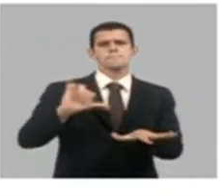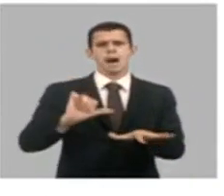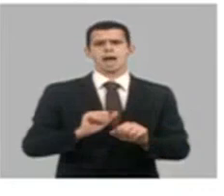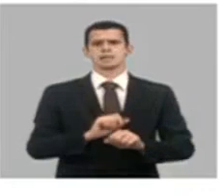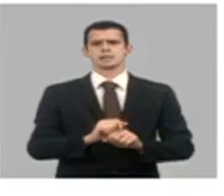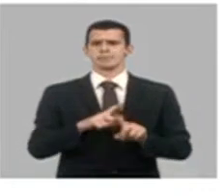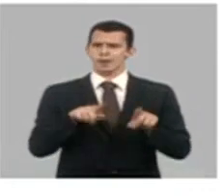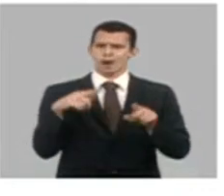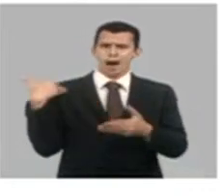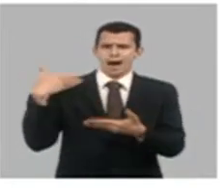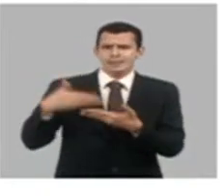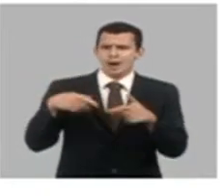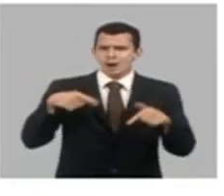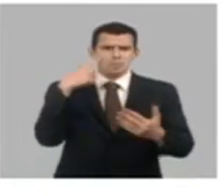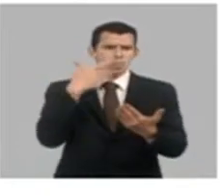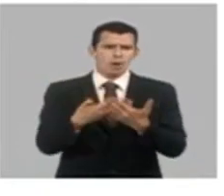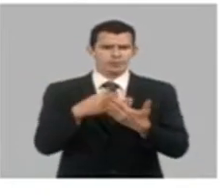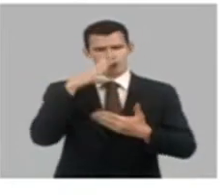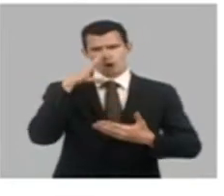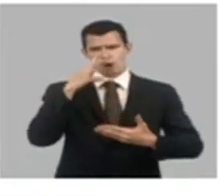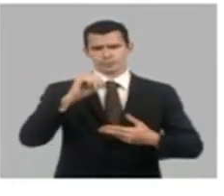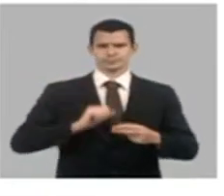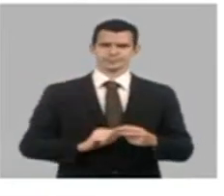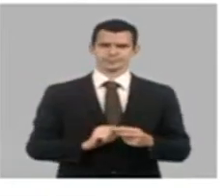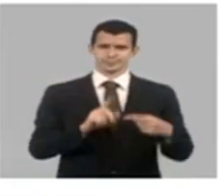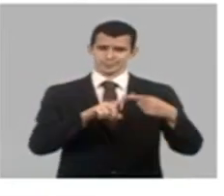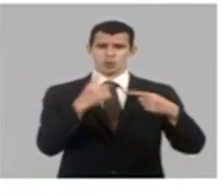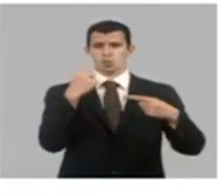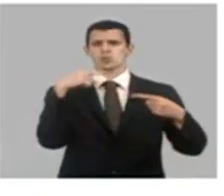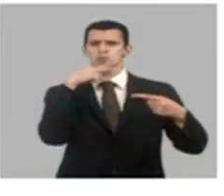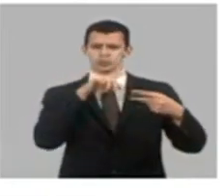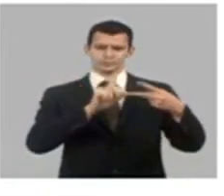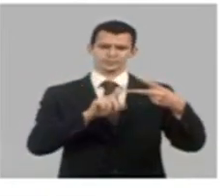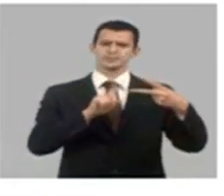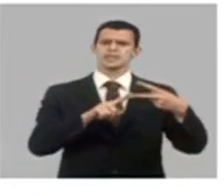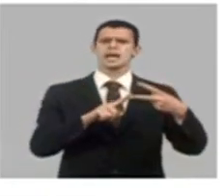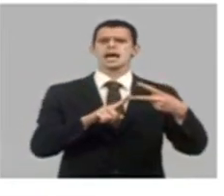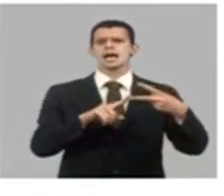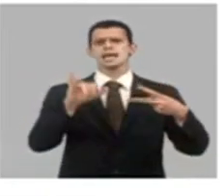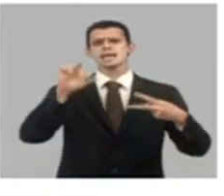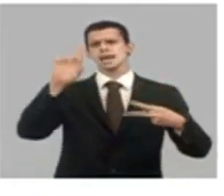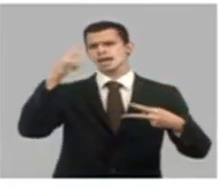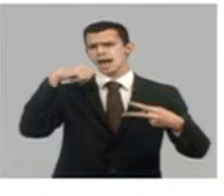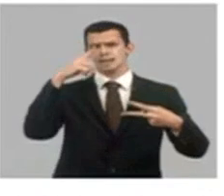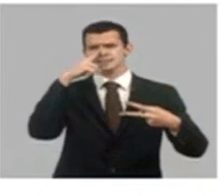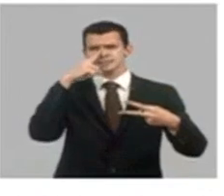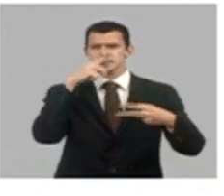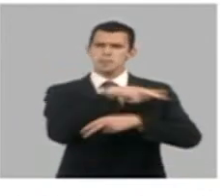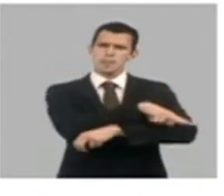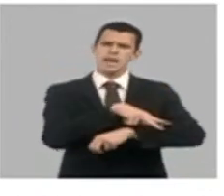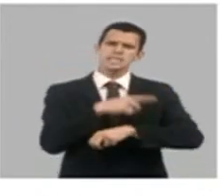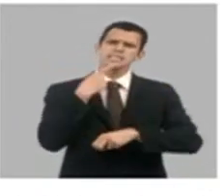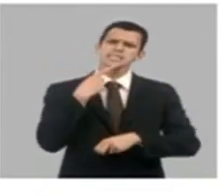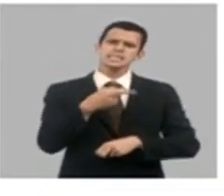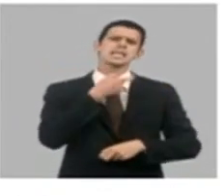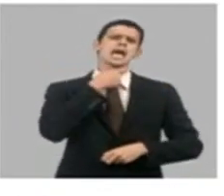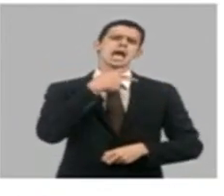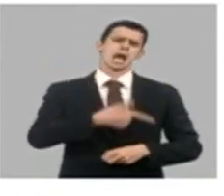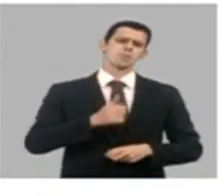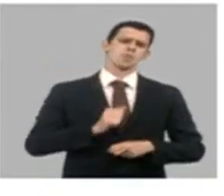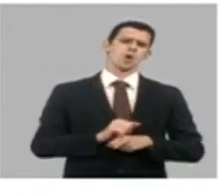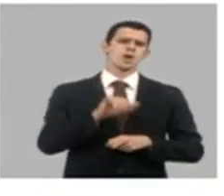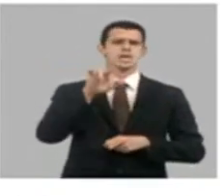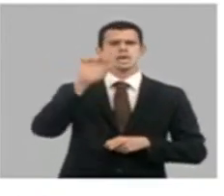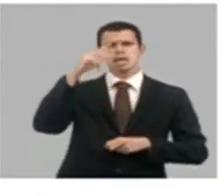ahora irán a que ellos dicen que trato de sembrar dudas sobre la legitimidad de los resultados de las elecciones